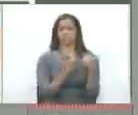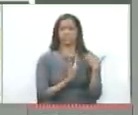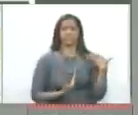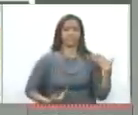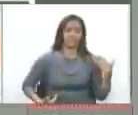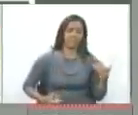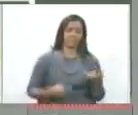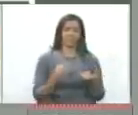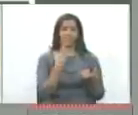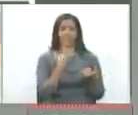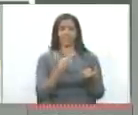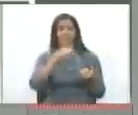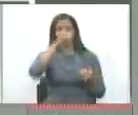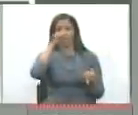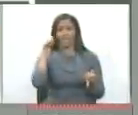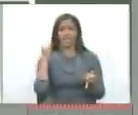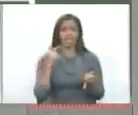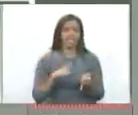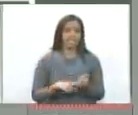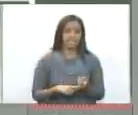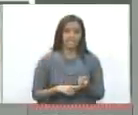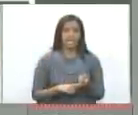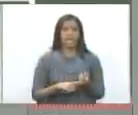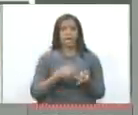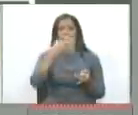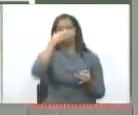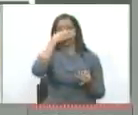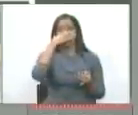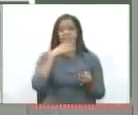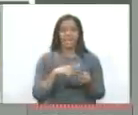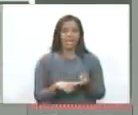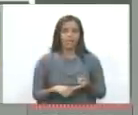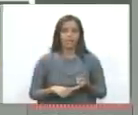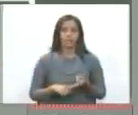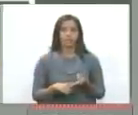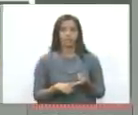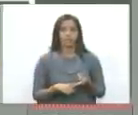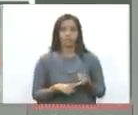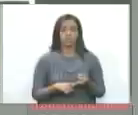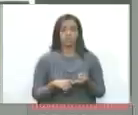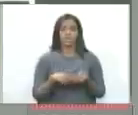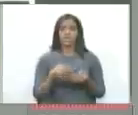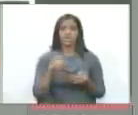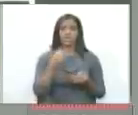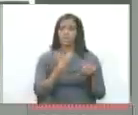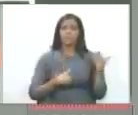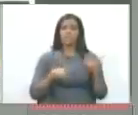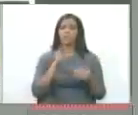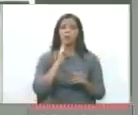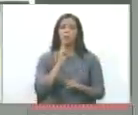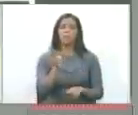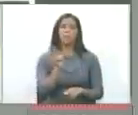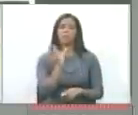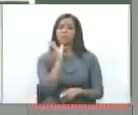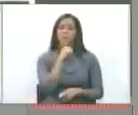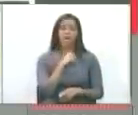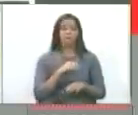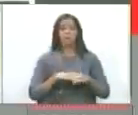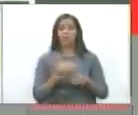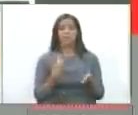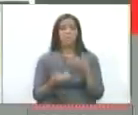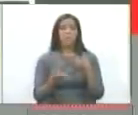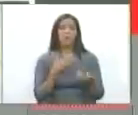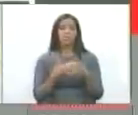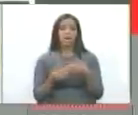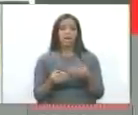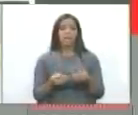dicho narcotraficante, paraco. Y él ni responde, no le importa. Pero porque el otro